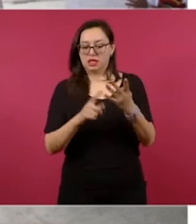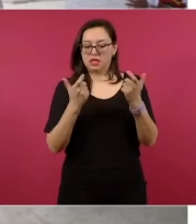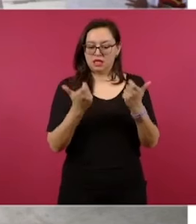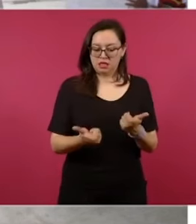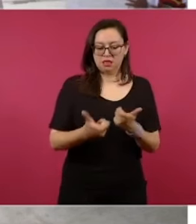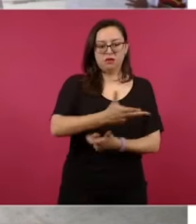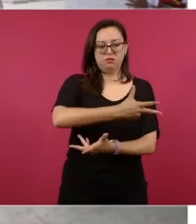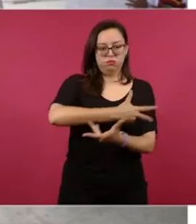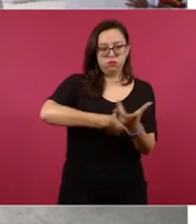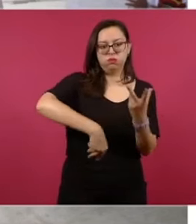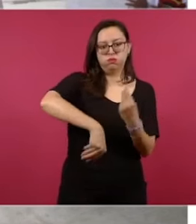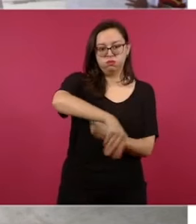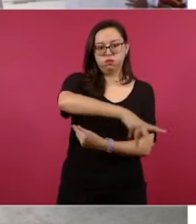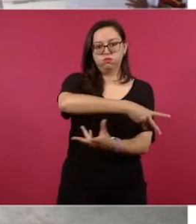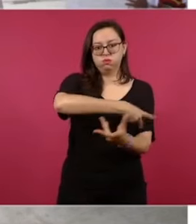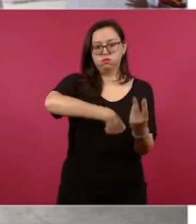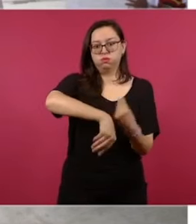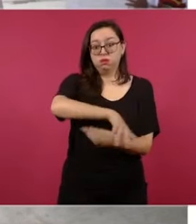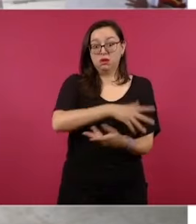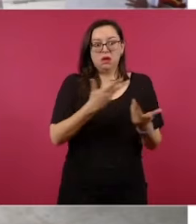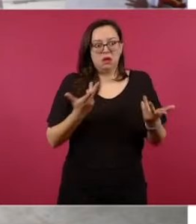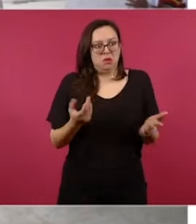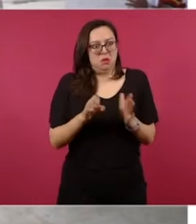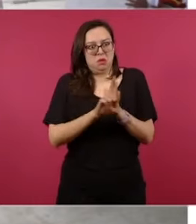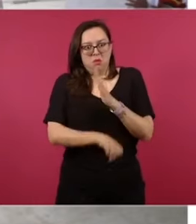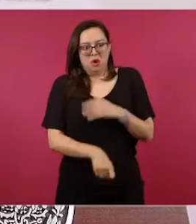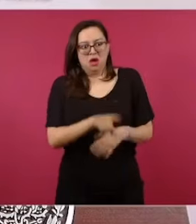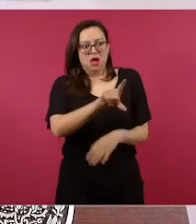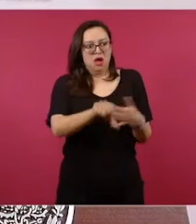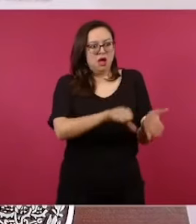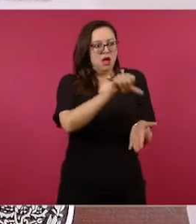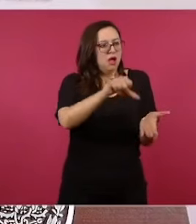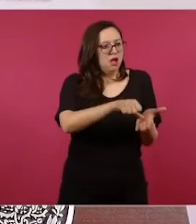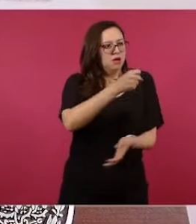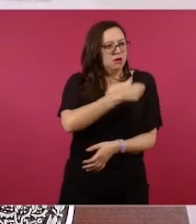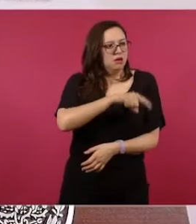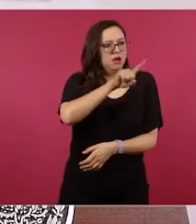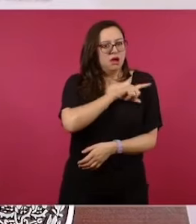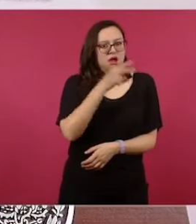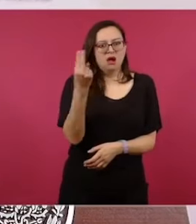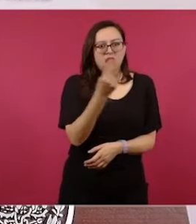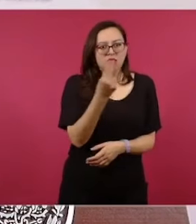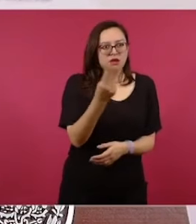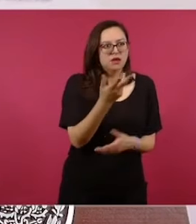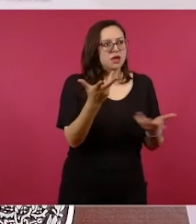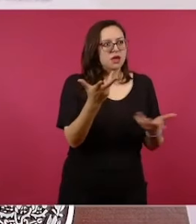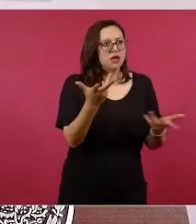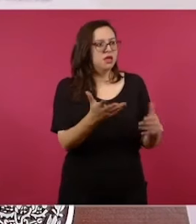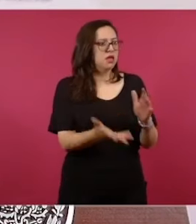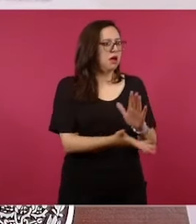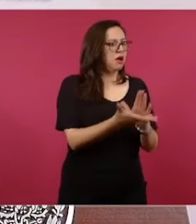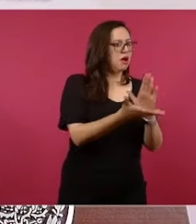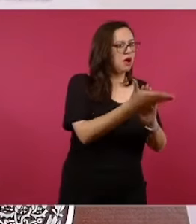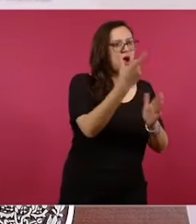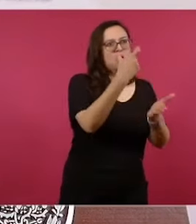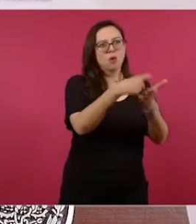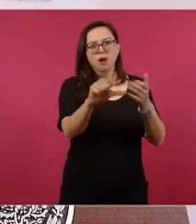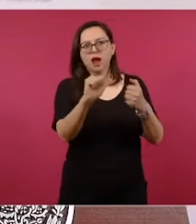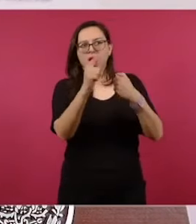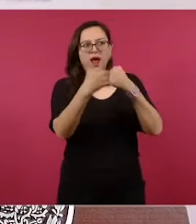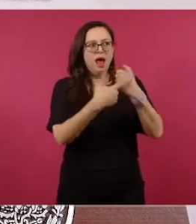local mediante la construcción a futuro de nuevos de huertos familiares, adquisición de bienes